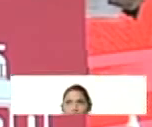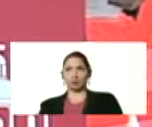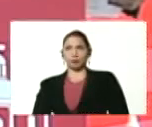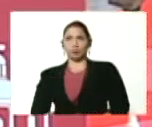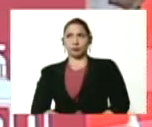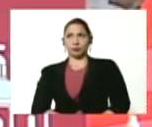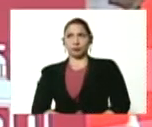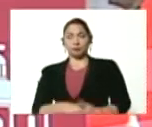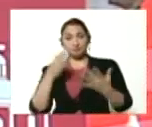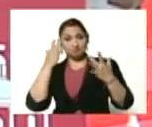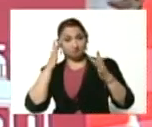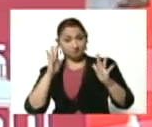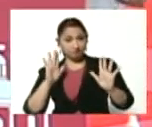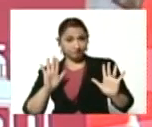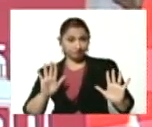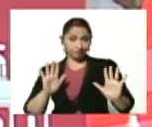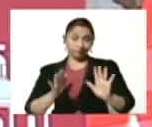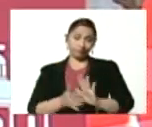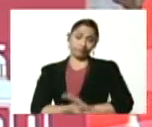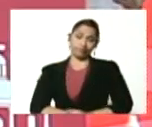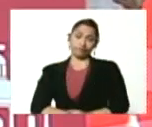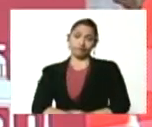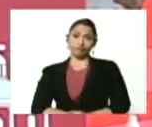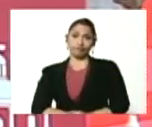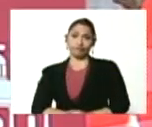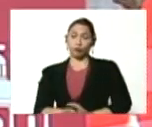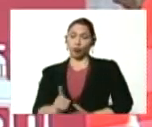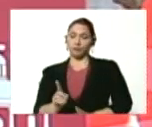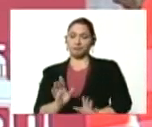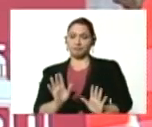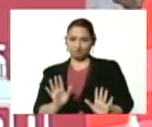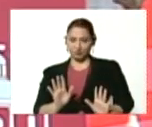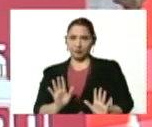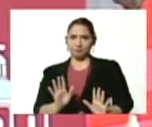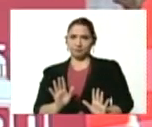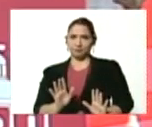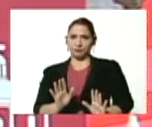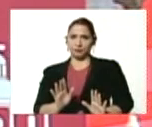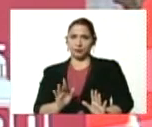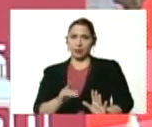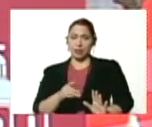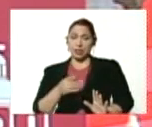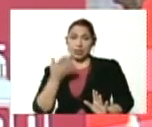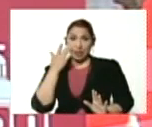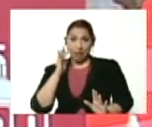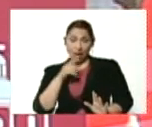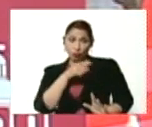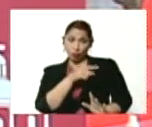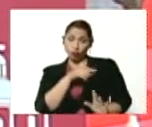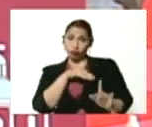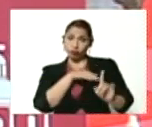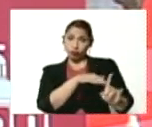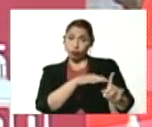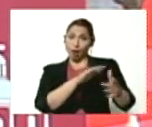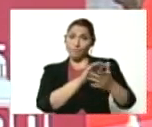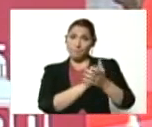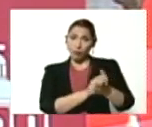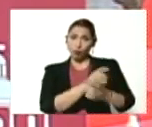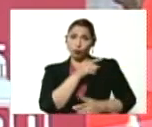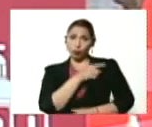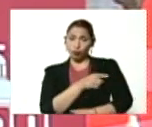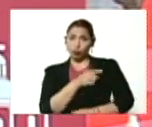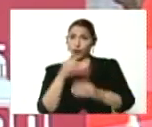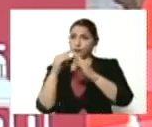Presuntamente no, Gutiérrez Aranguren, presuntamente no. Abandonaste a un compañero tuyo en la finca de